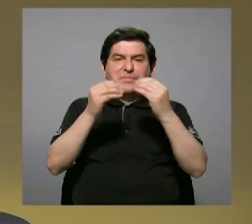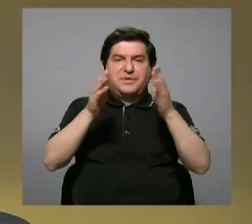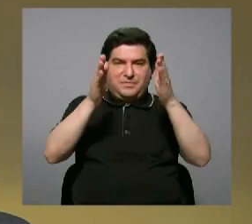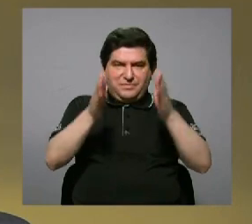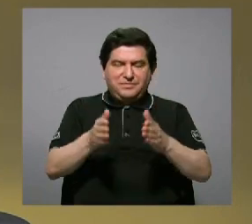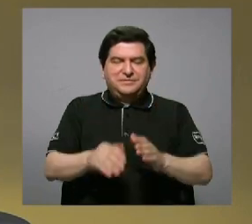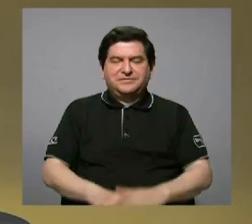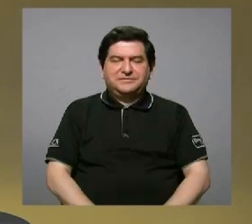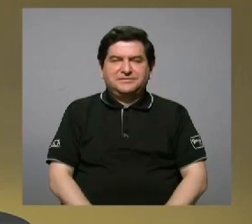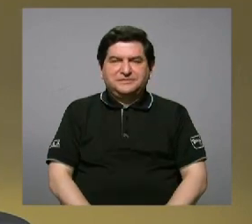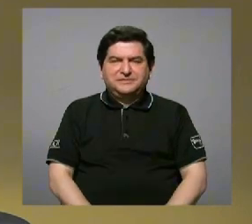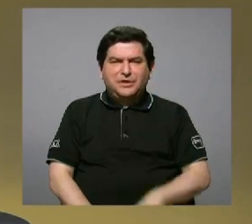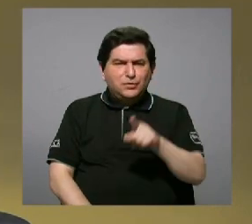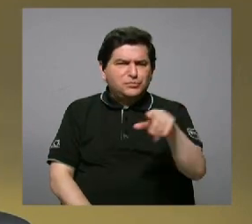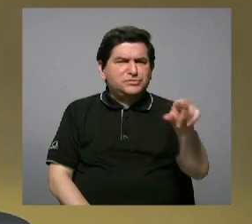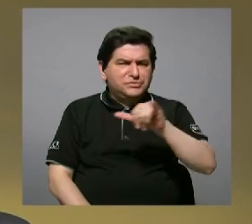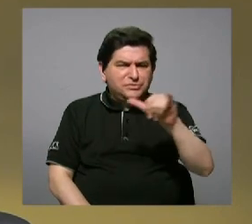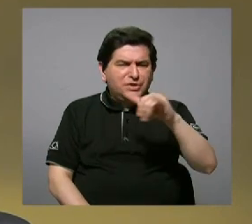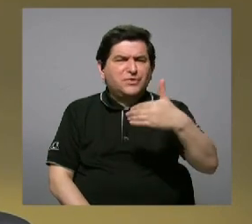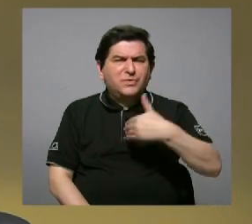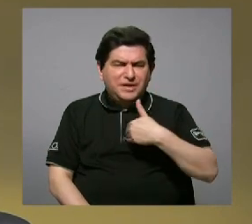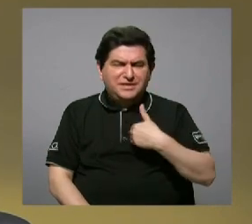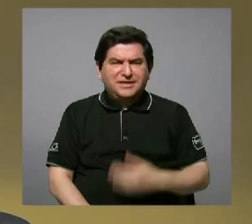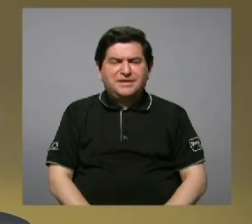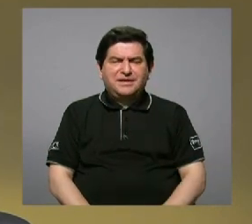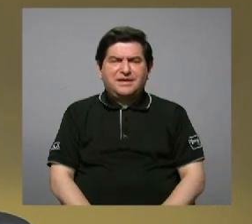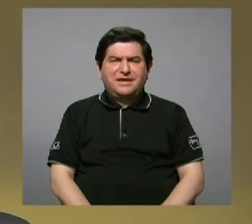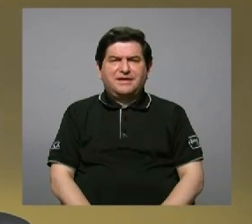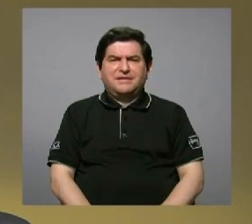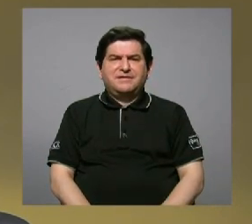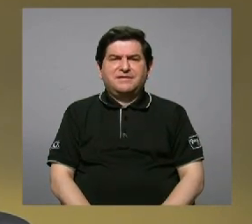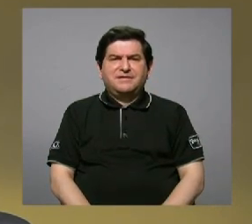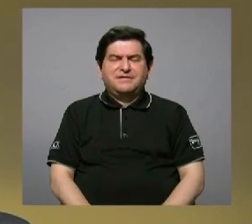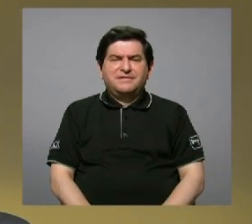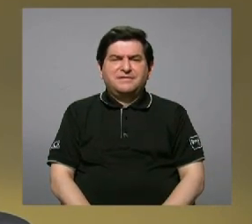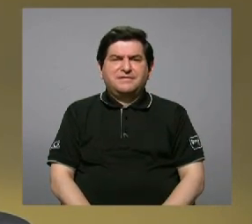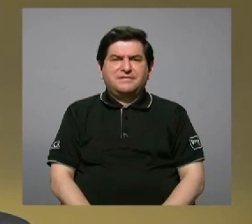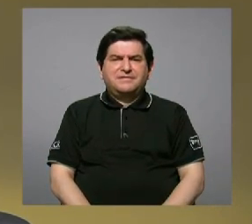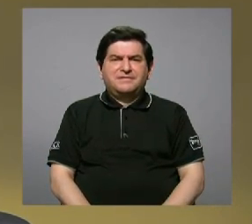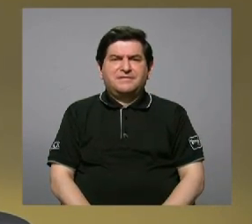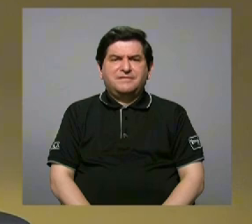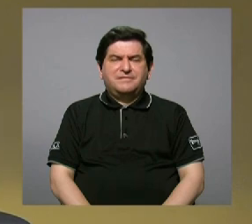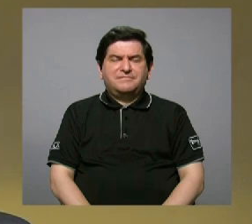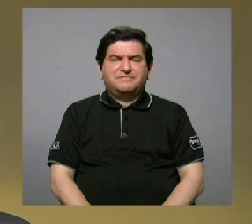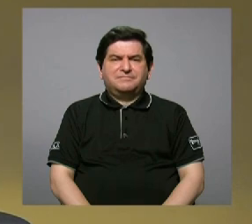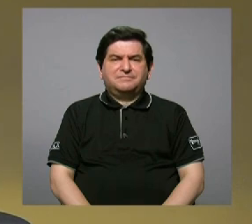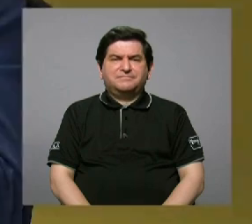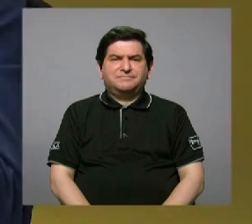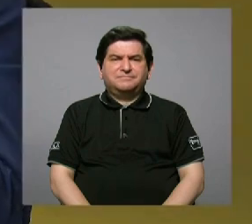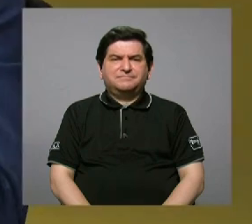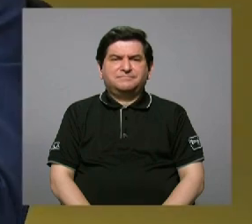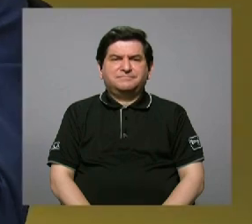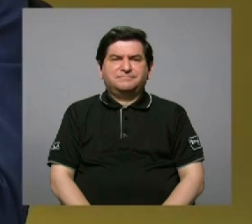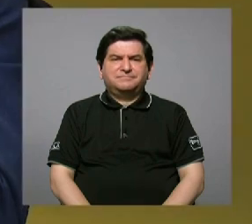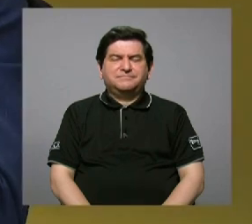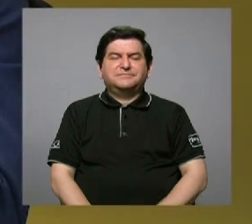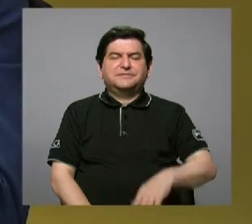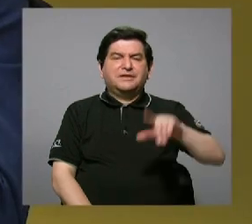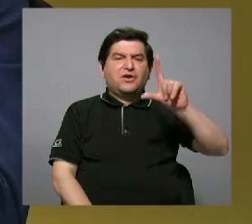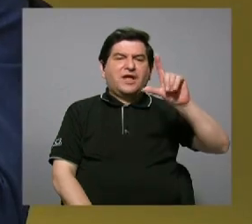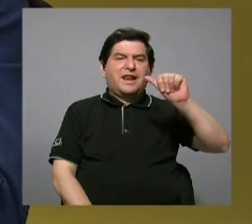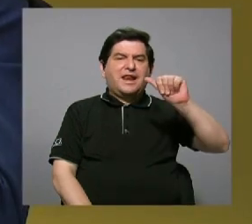tuve, usted tuvo en el CAF y yo tuve en estudios generales. La CAF entonces